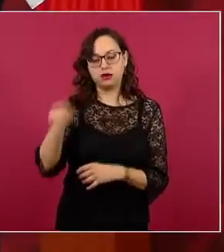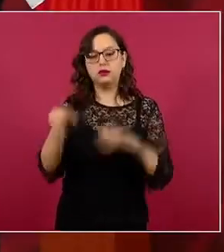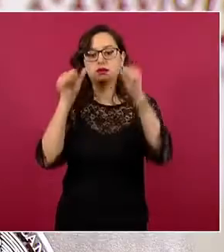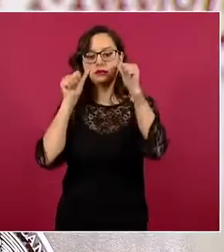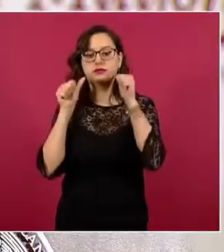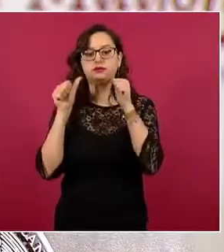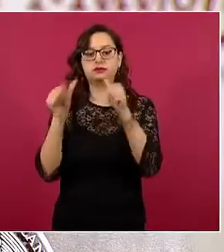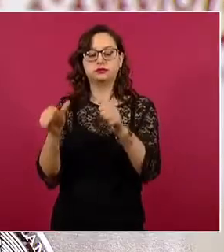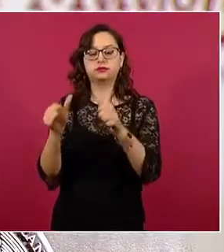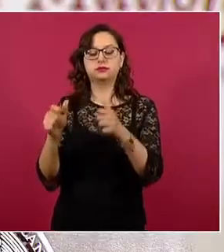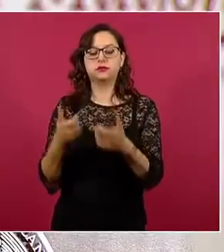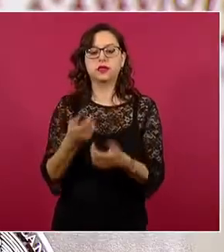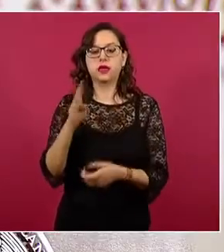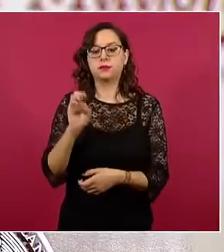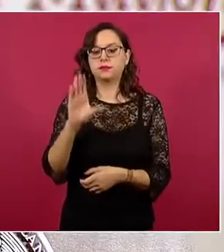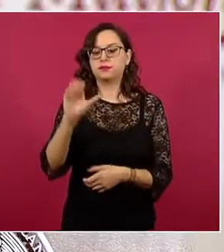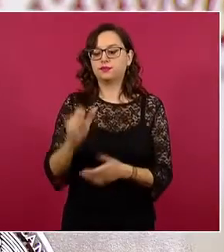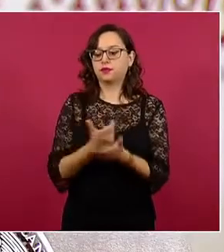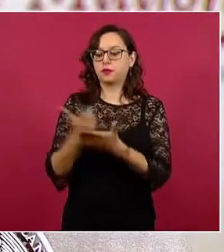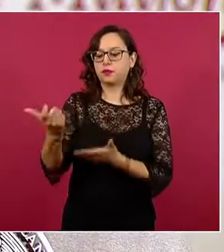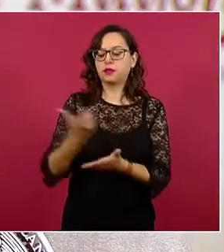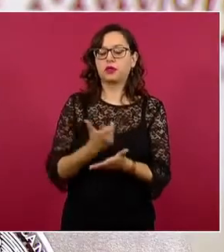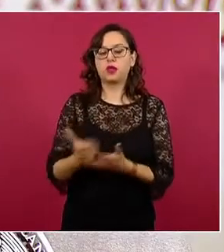programa se otorga una beca de